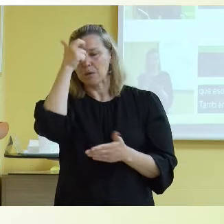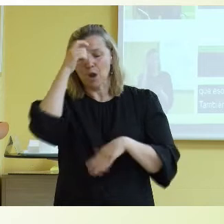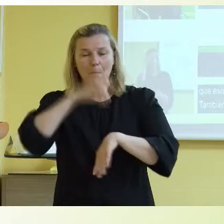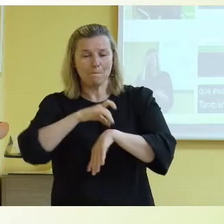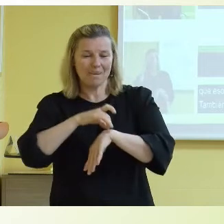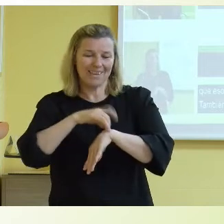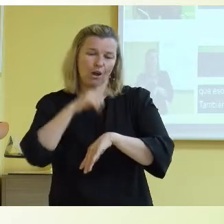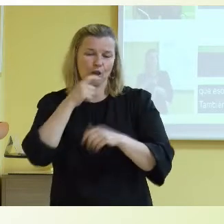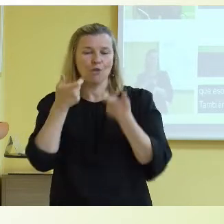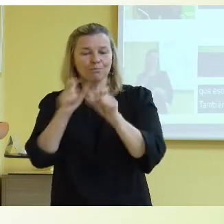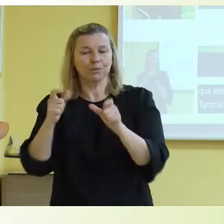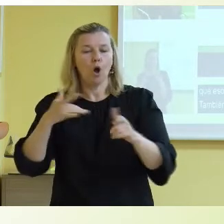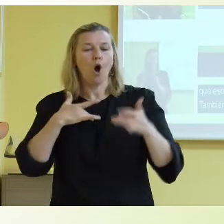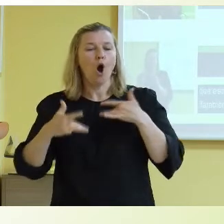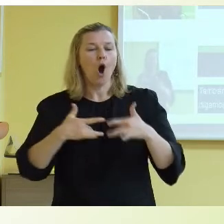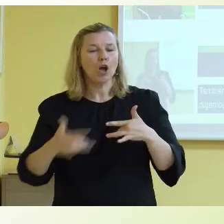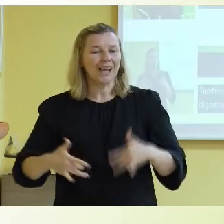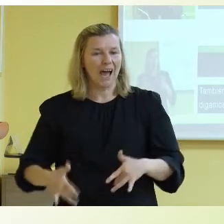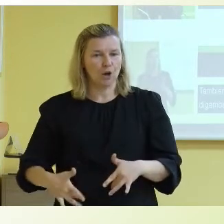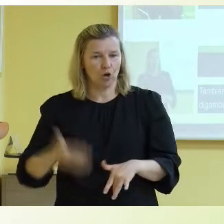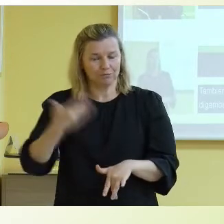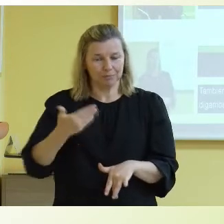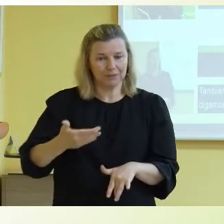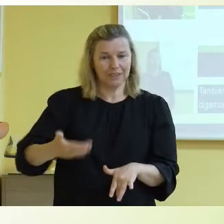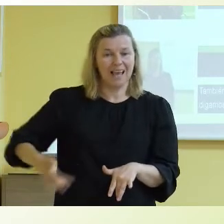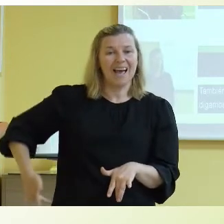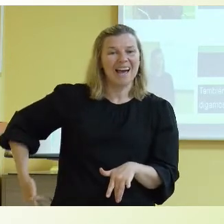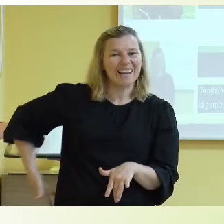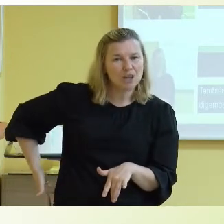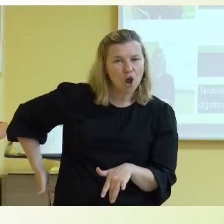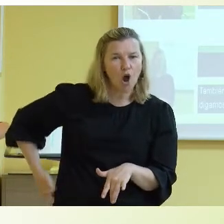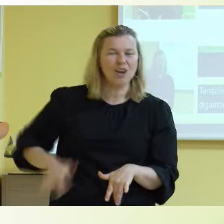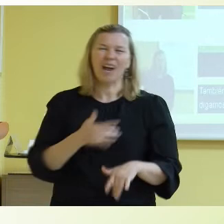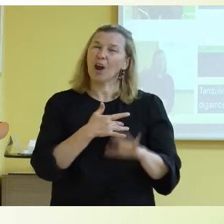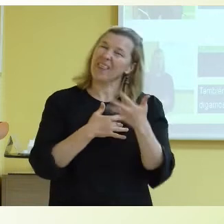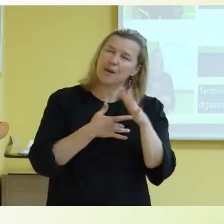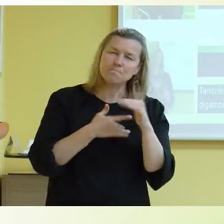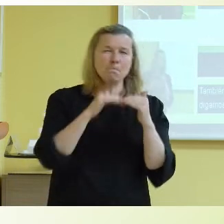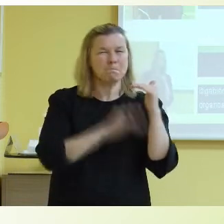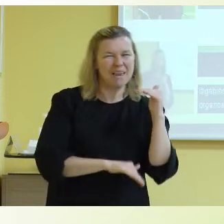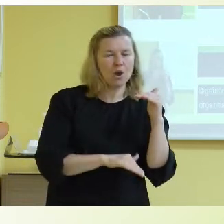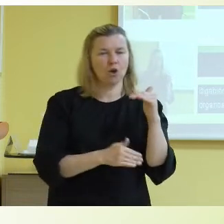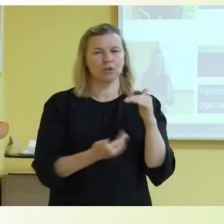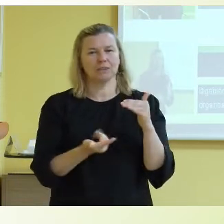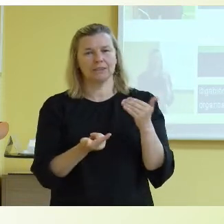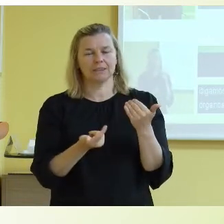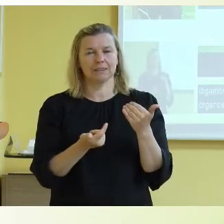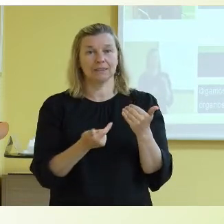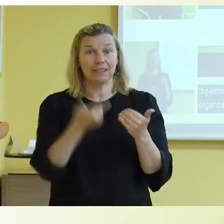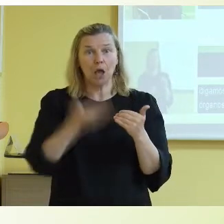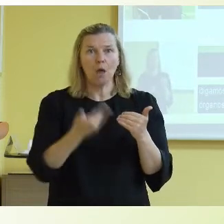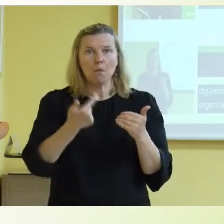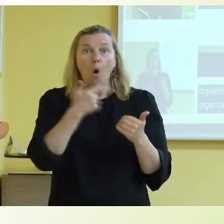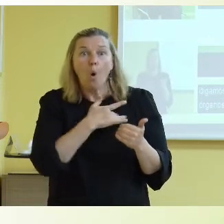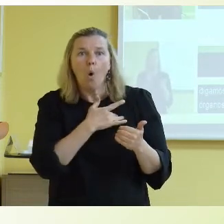llamaría de órganos viscerales, ¿no? Riñón, no tanto corazón, que llama mucho siempre la atención cuando uno está enfermo del corazón